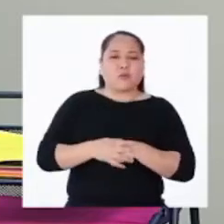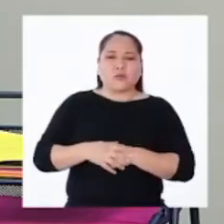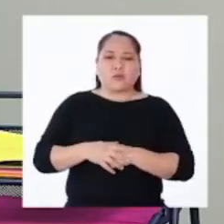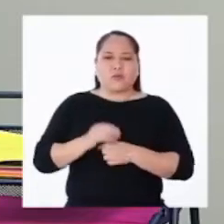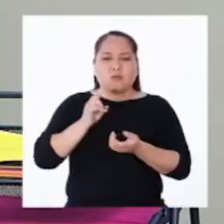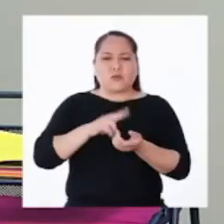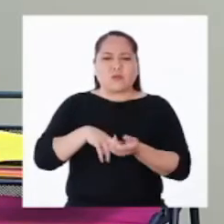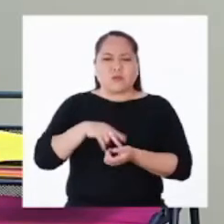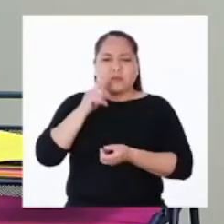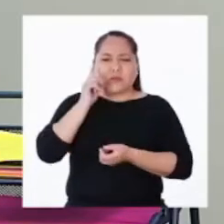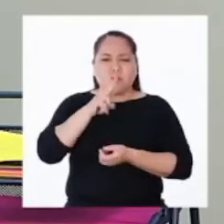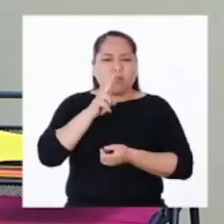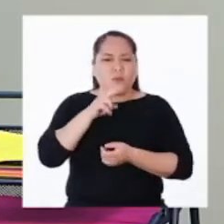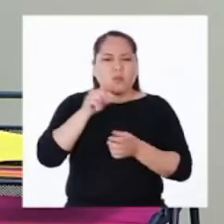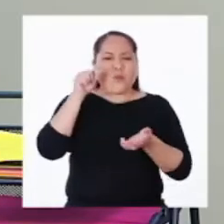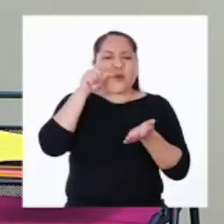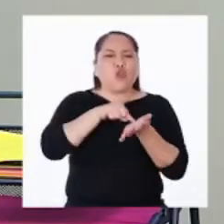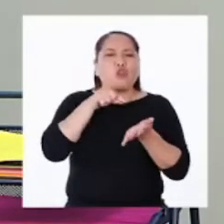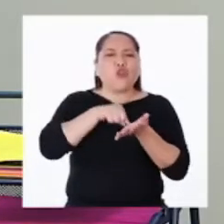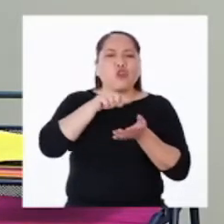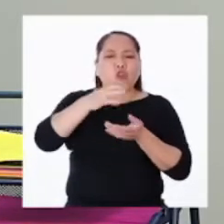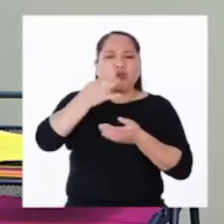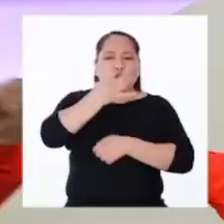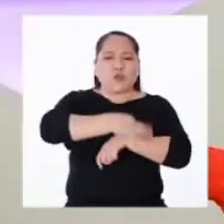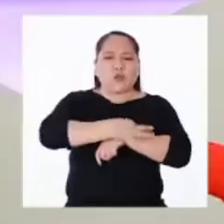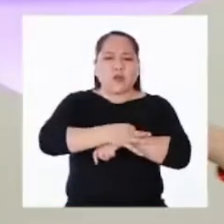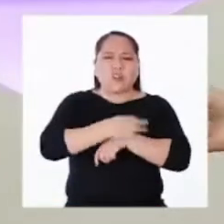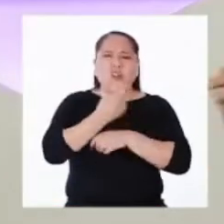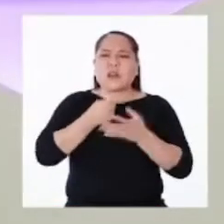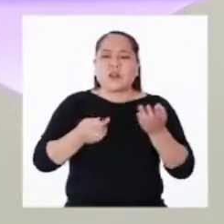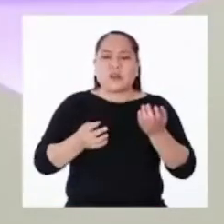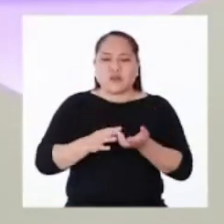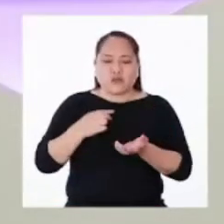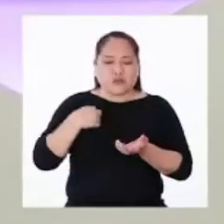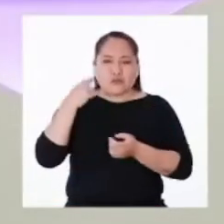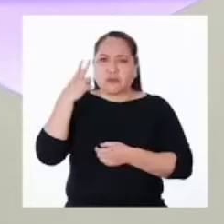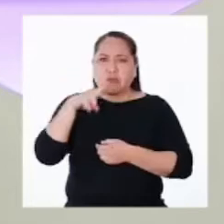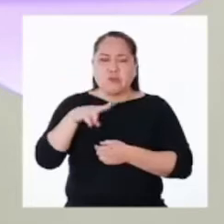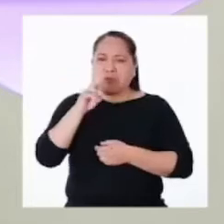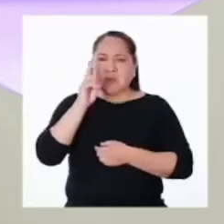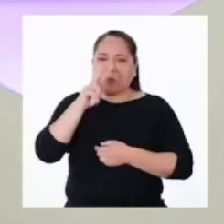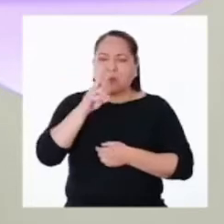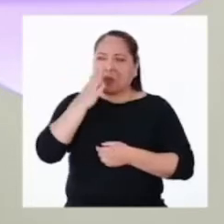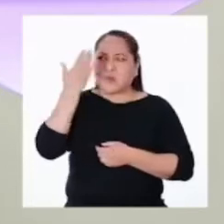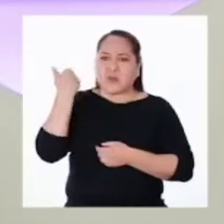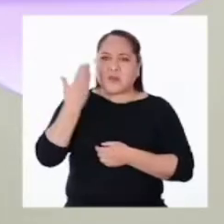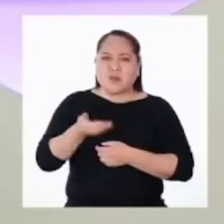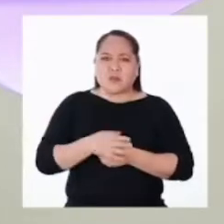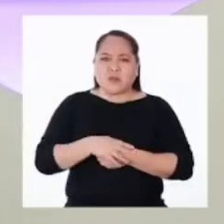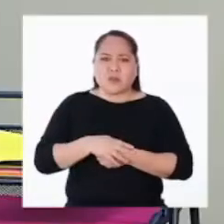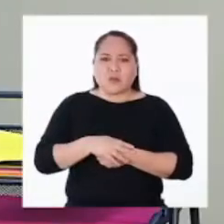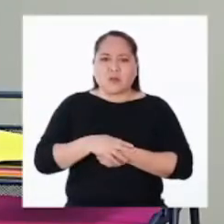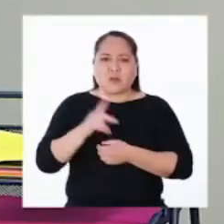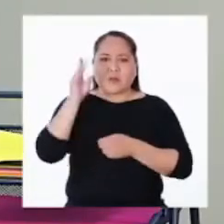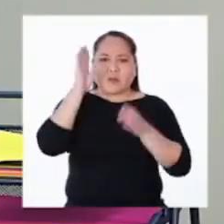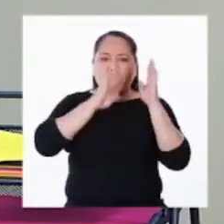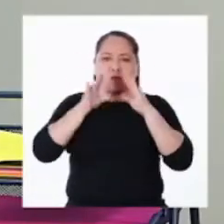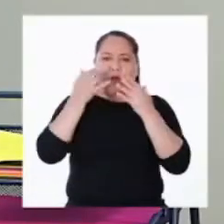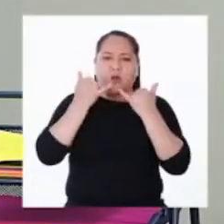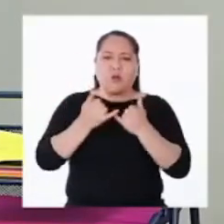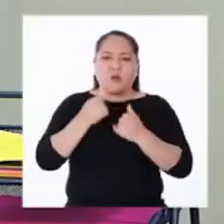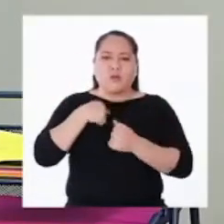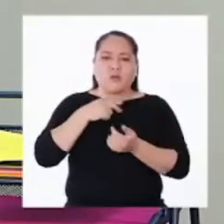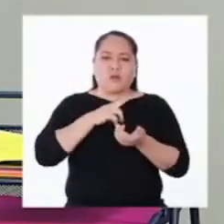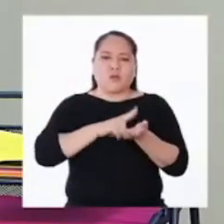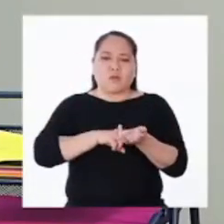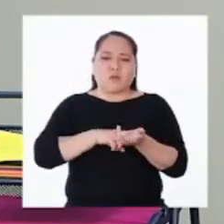Mario, nunca había visto ese botón en tu reloj. ¿Qué es? Creo que yo tampoco lo había visto antes. No te